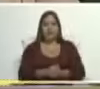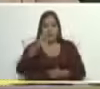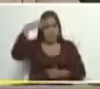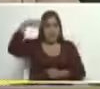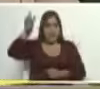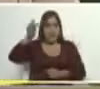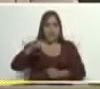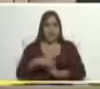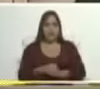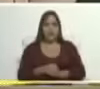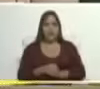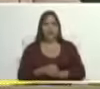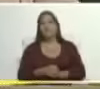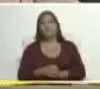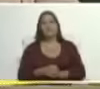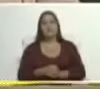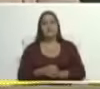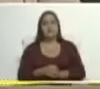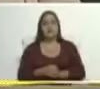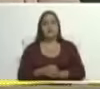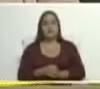2017, en México,